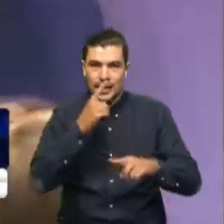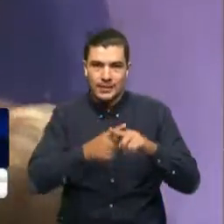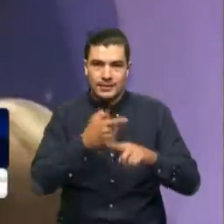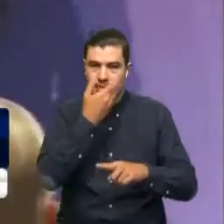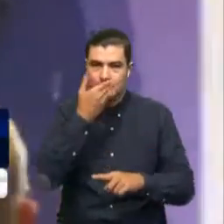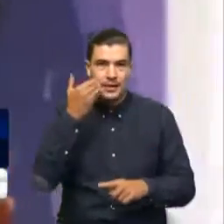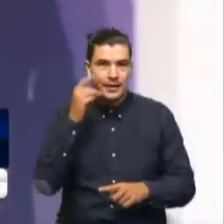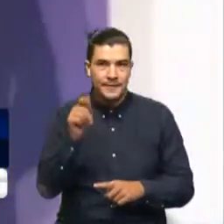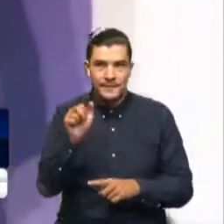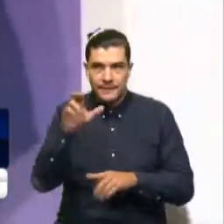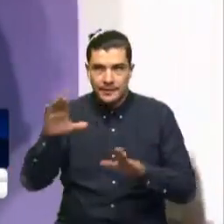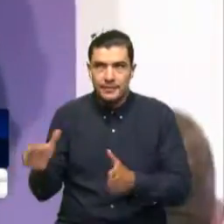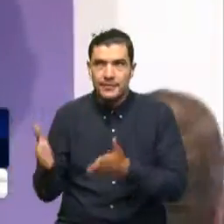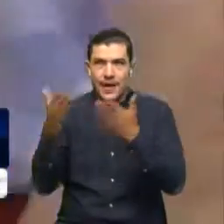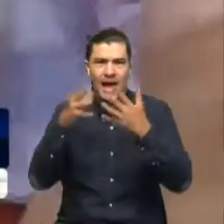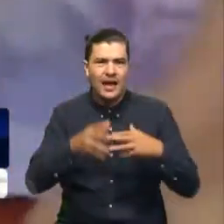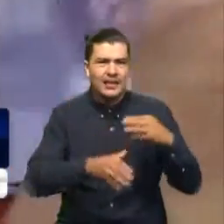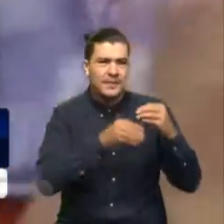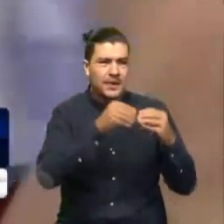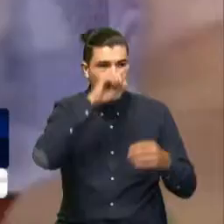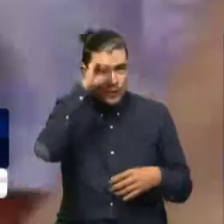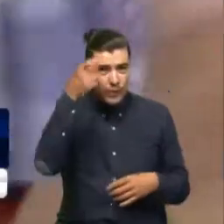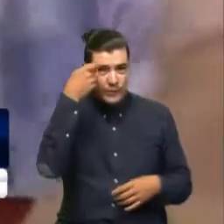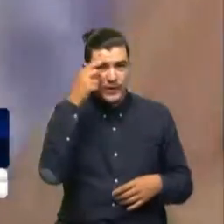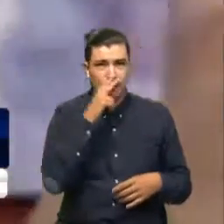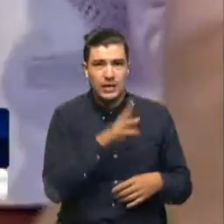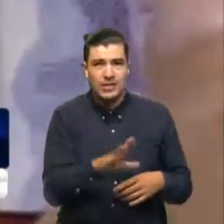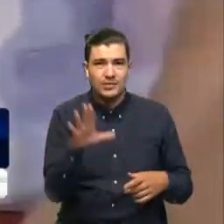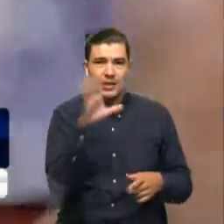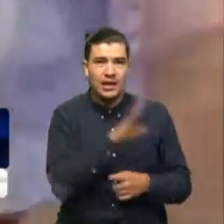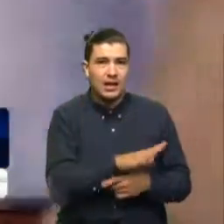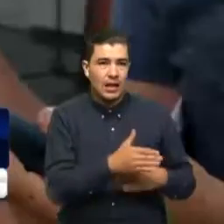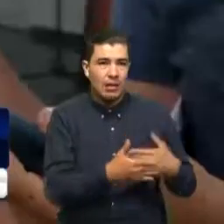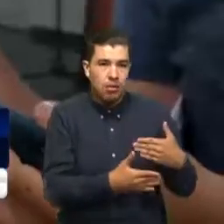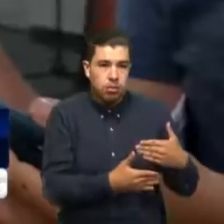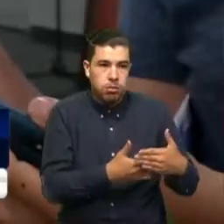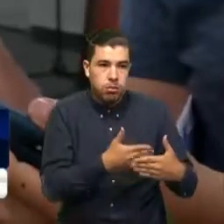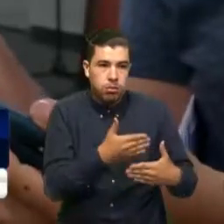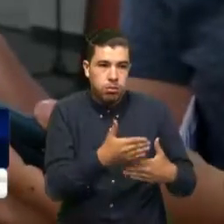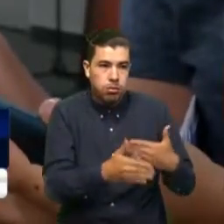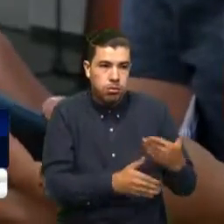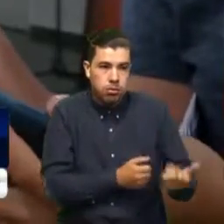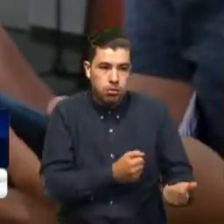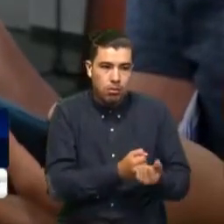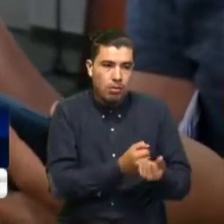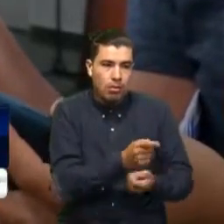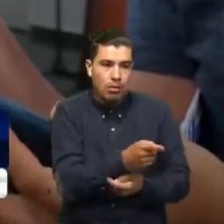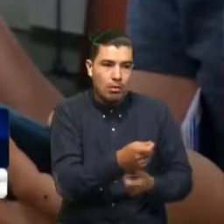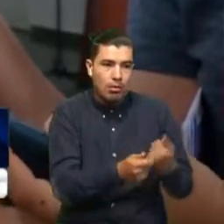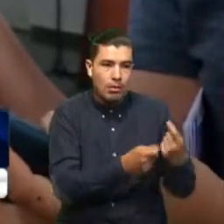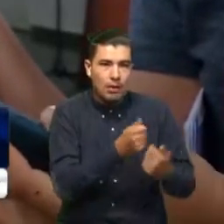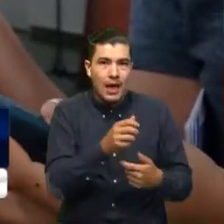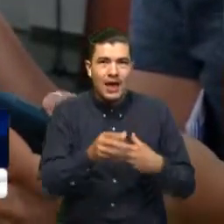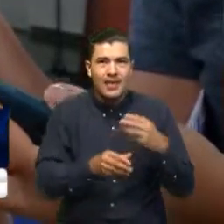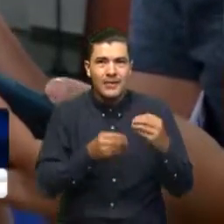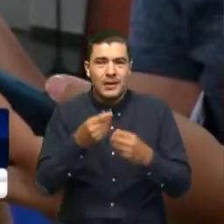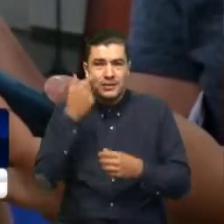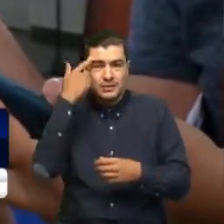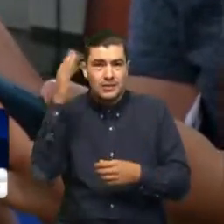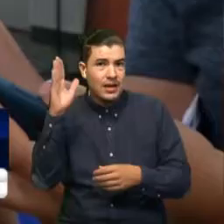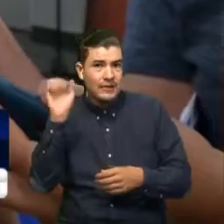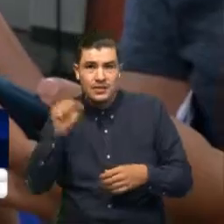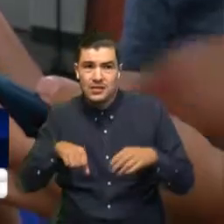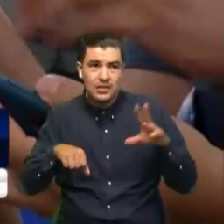que el gobierno nacional avanza de manera lenta con la reincorporación económica hay todavía expectativas del cumplimiento